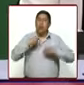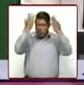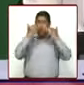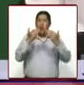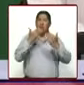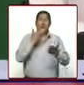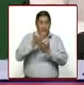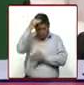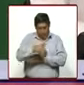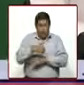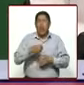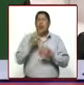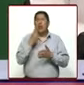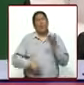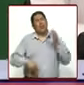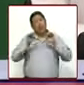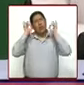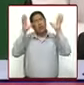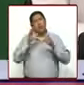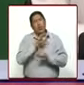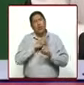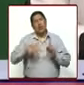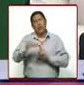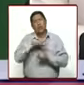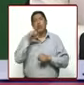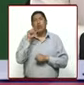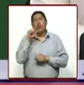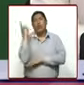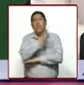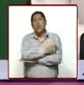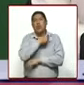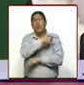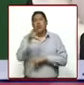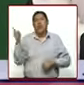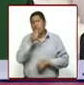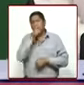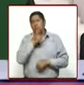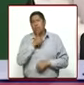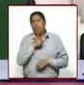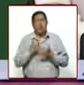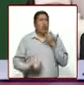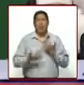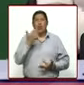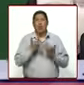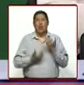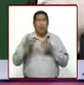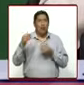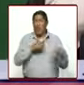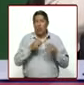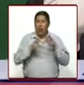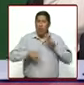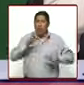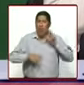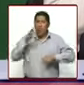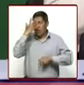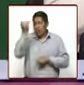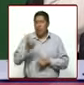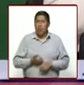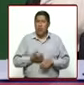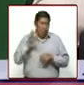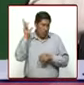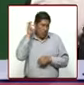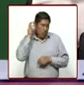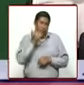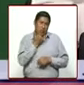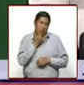muy buenas noches. Qué terrible su situación. 20 días que ustedes están soportando los incendios que se han descontrolado, porque como le he